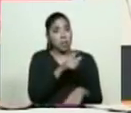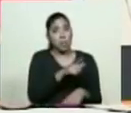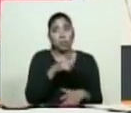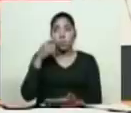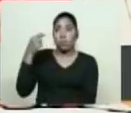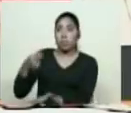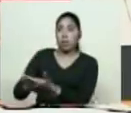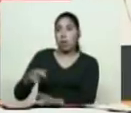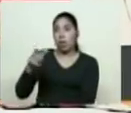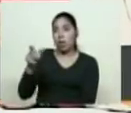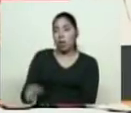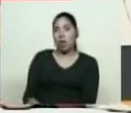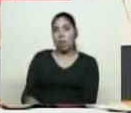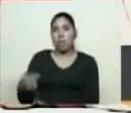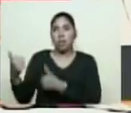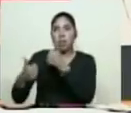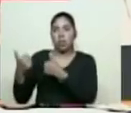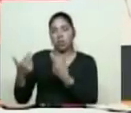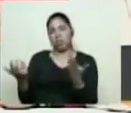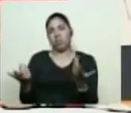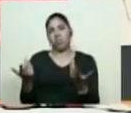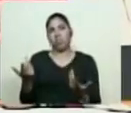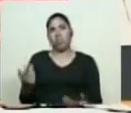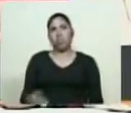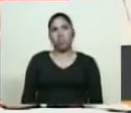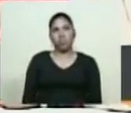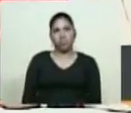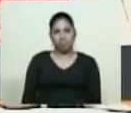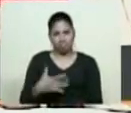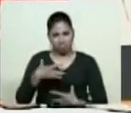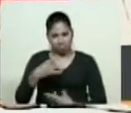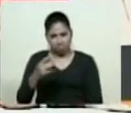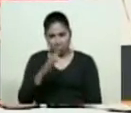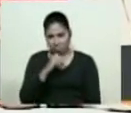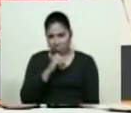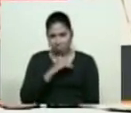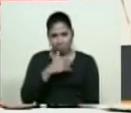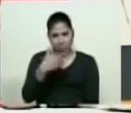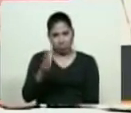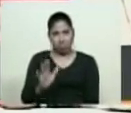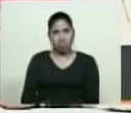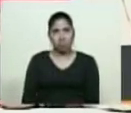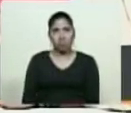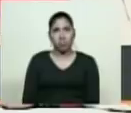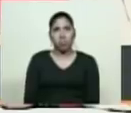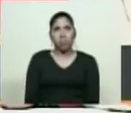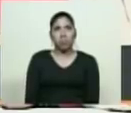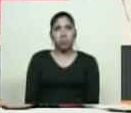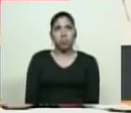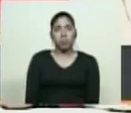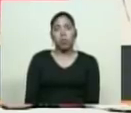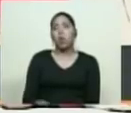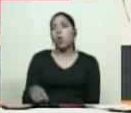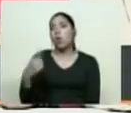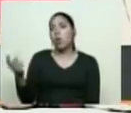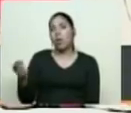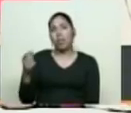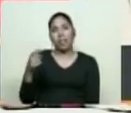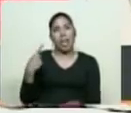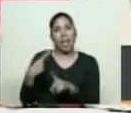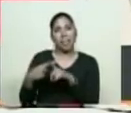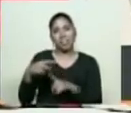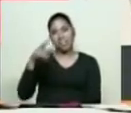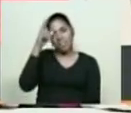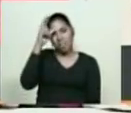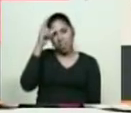no estamos ni interesados, pues. No nos interesa. ¿O cómo se llama? O Henry Falcón. Henry Falcón,